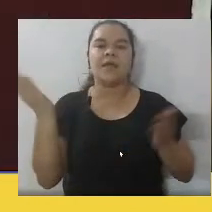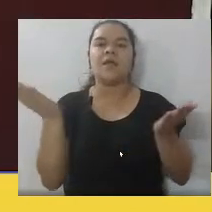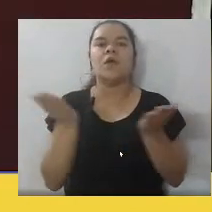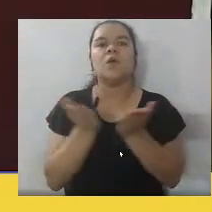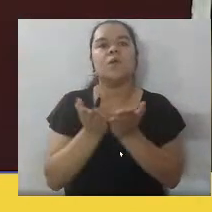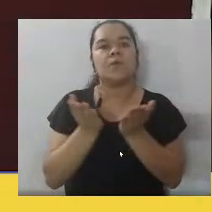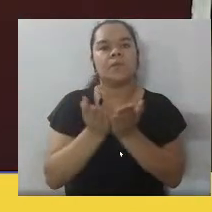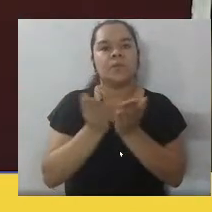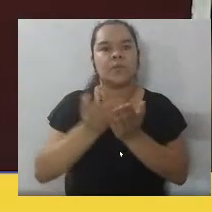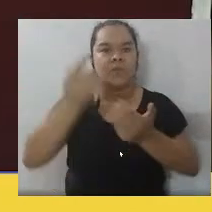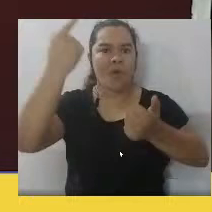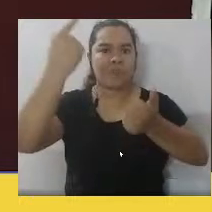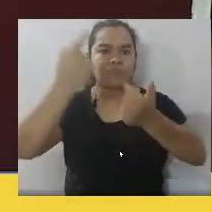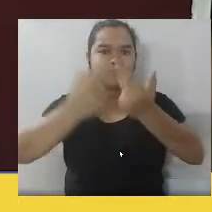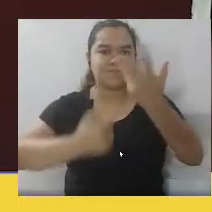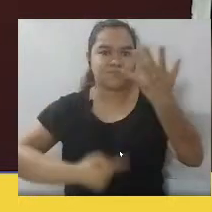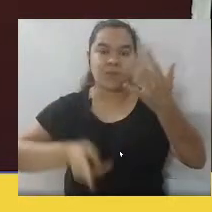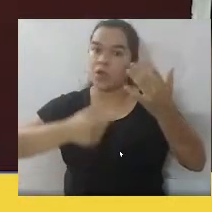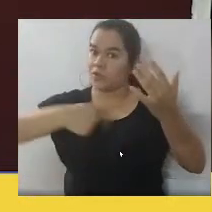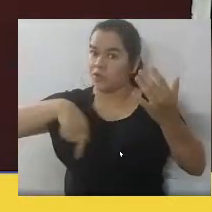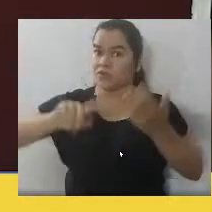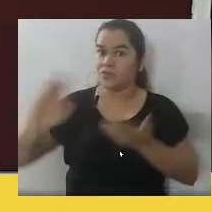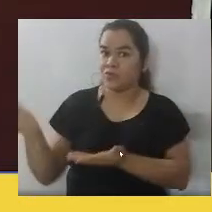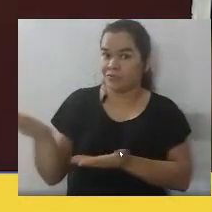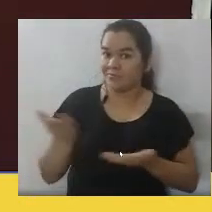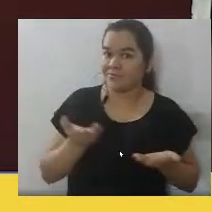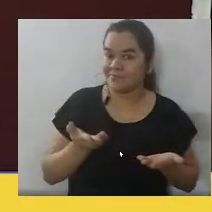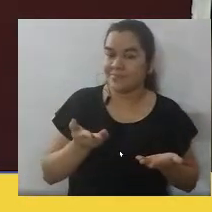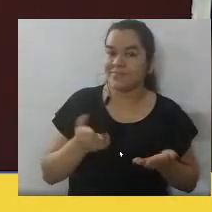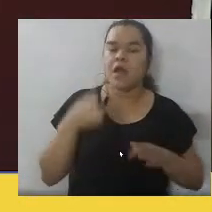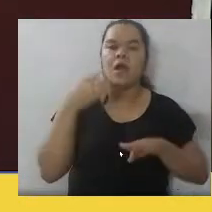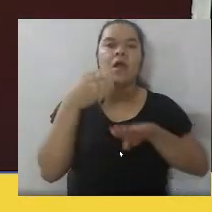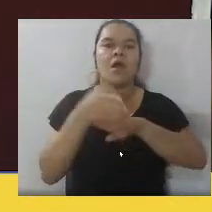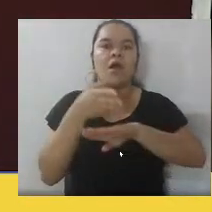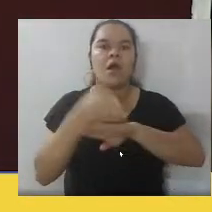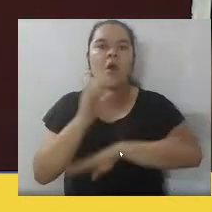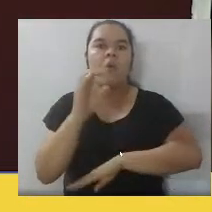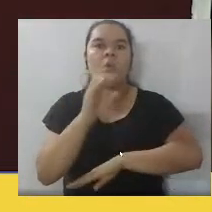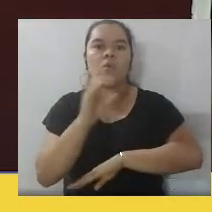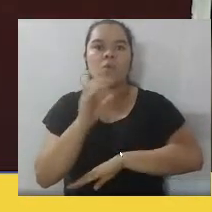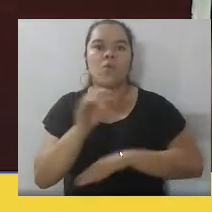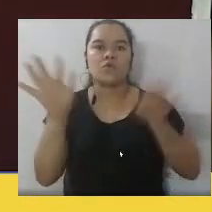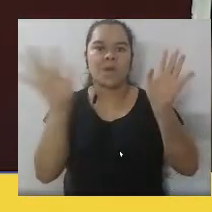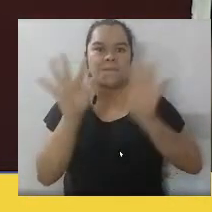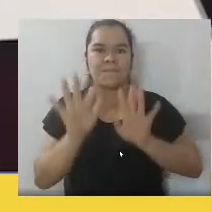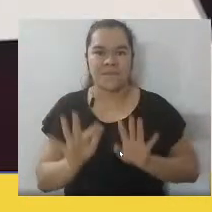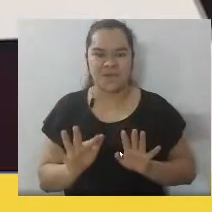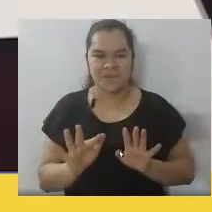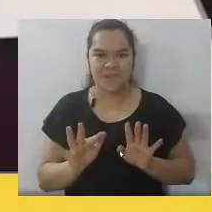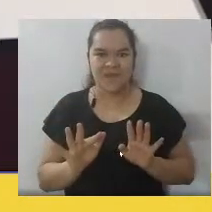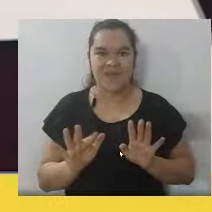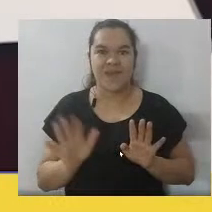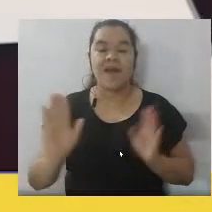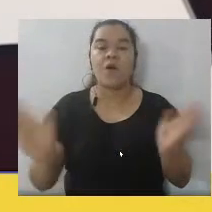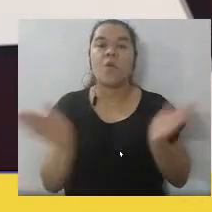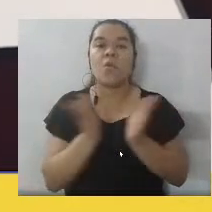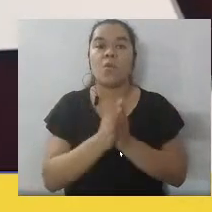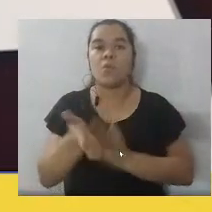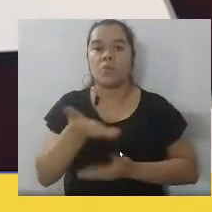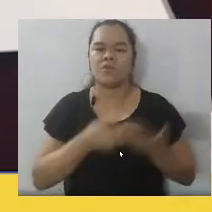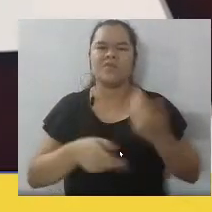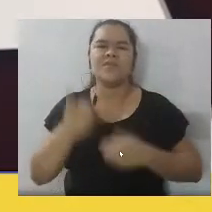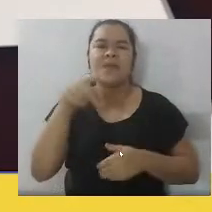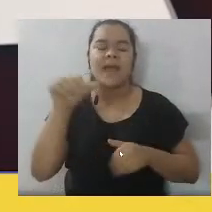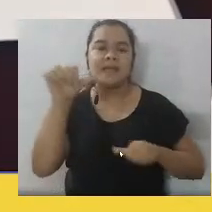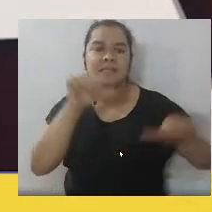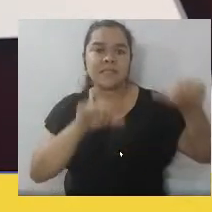para el cursillo, para realizar diversas actividades con ustedes. Si les interesa la ciencia, les interesa el por